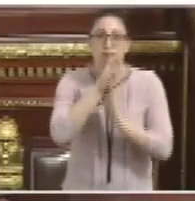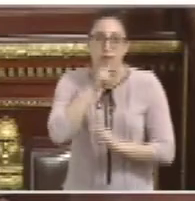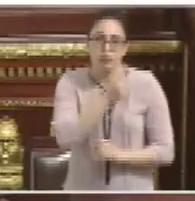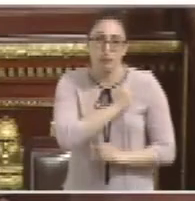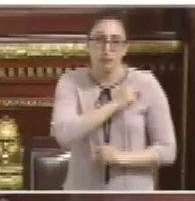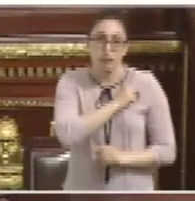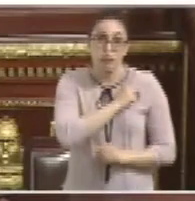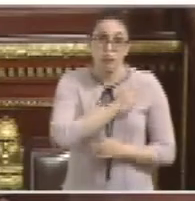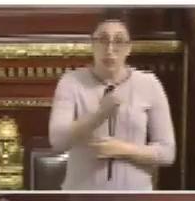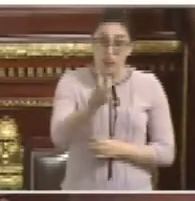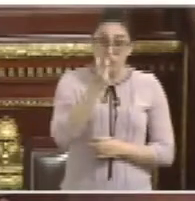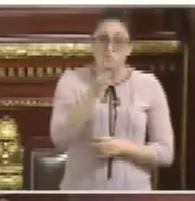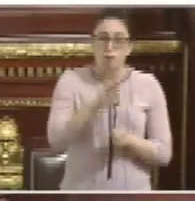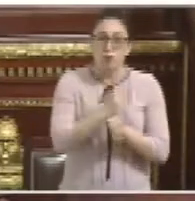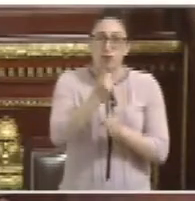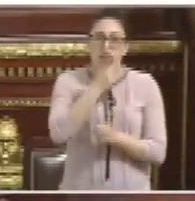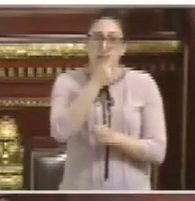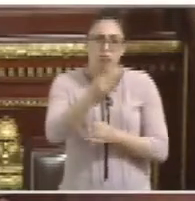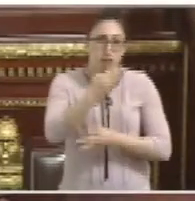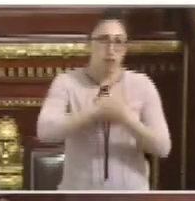personas atendidas